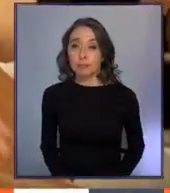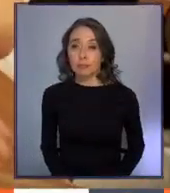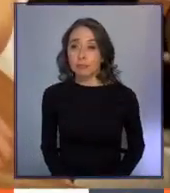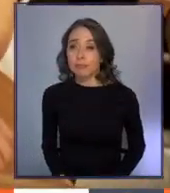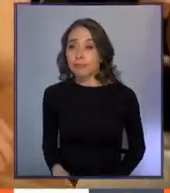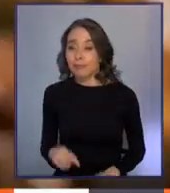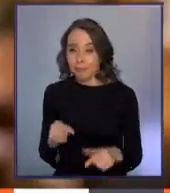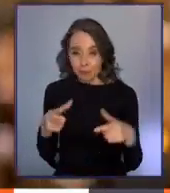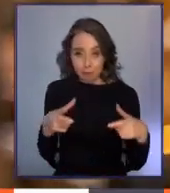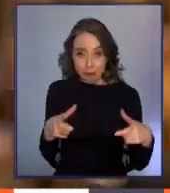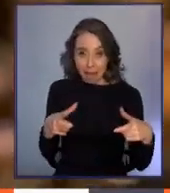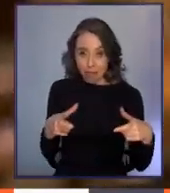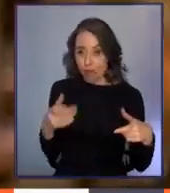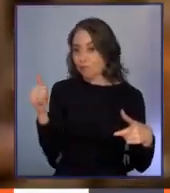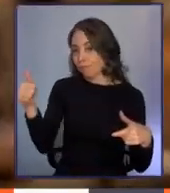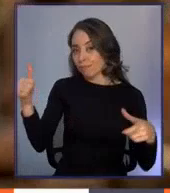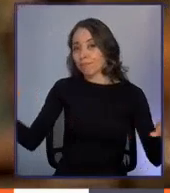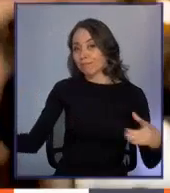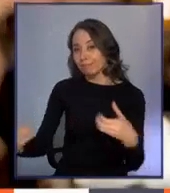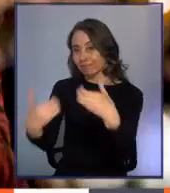Por este plato.